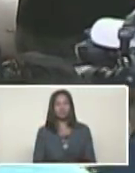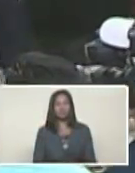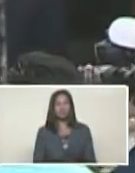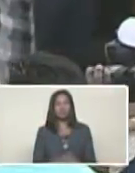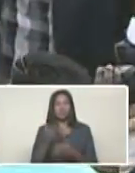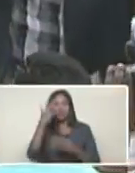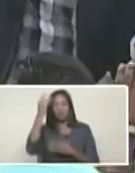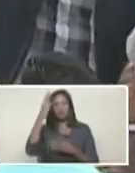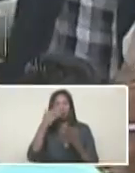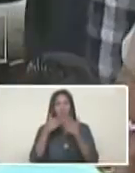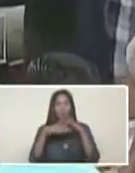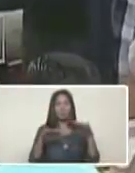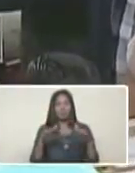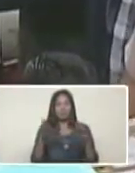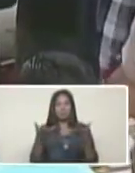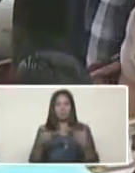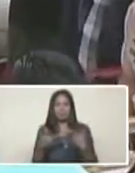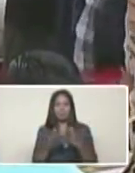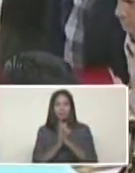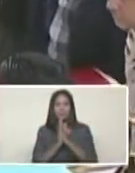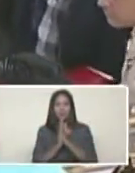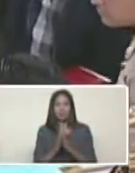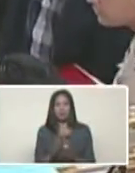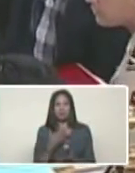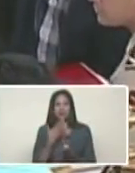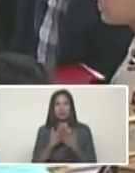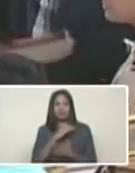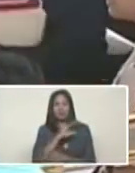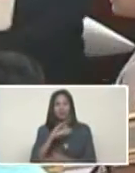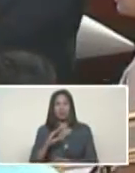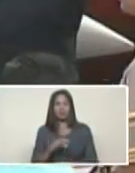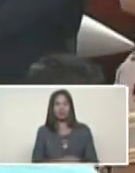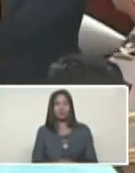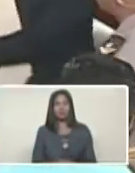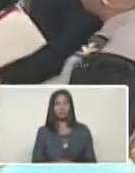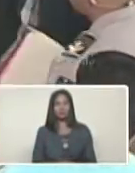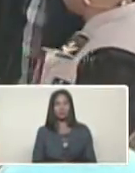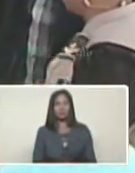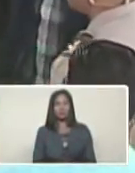los bendiga. Me llevo mi subametralladora Caribe.